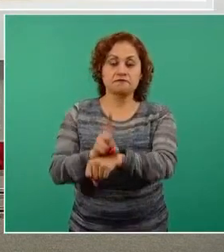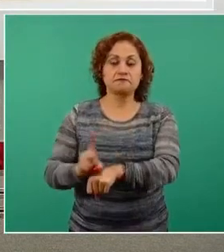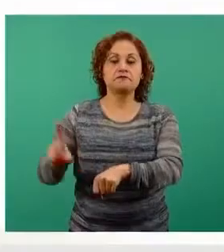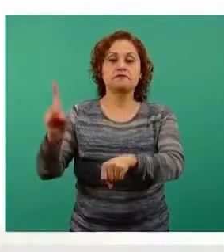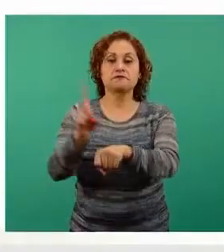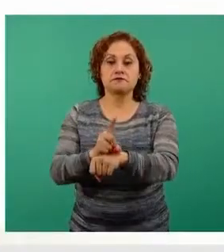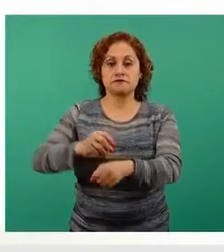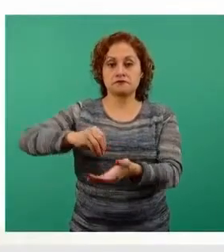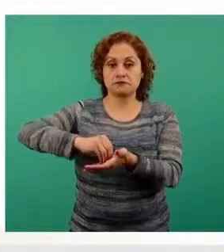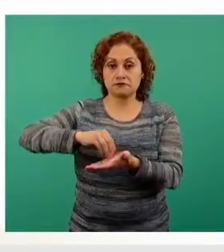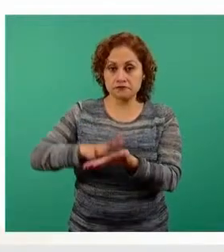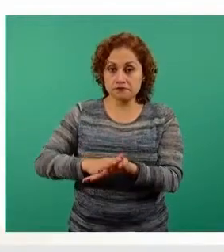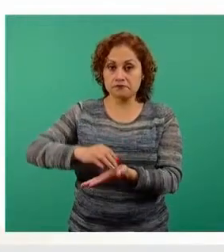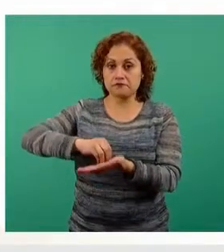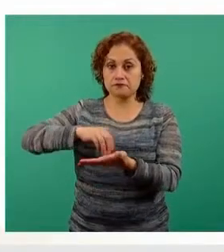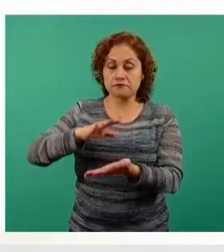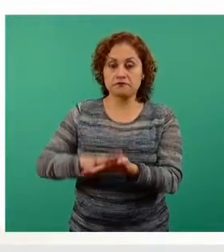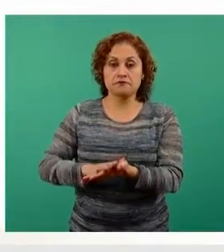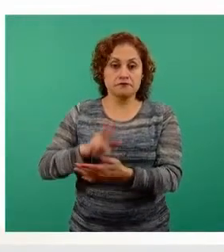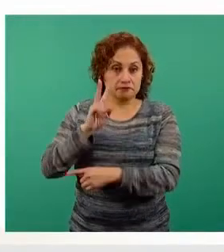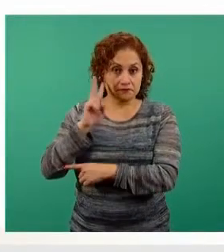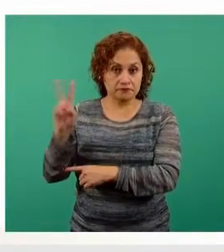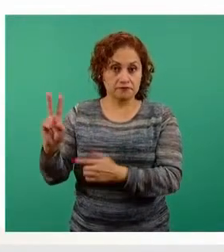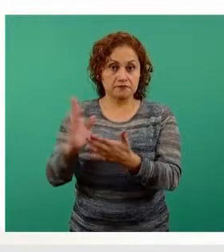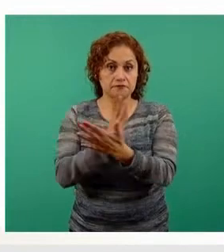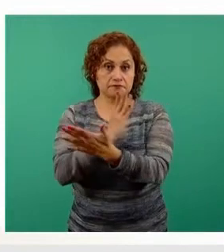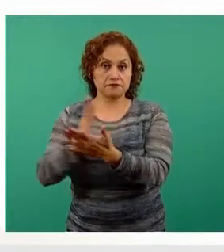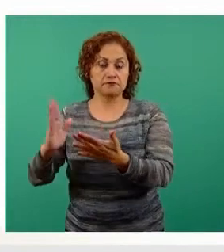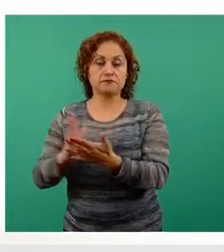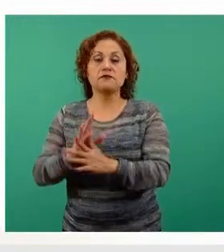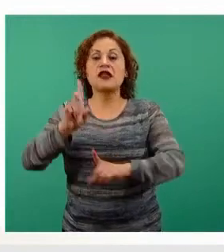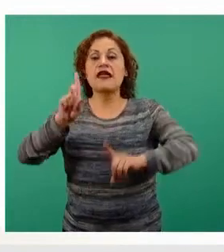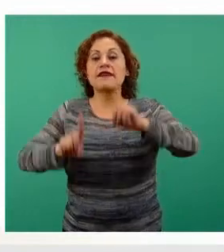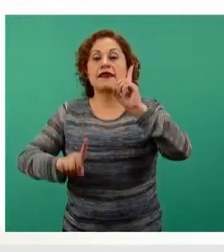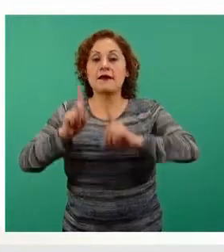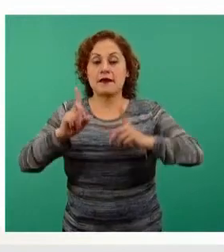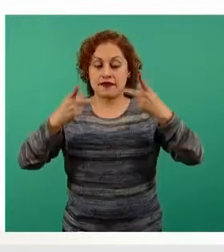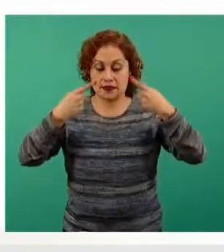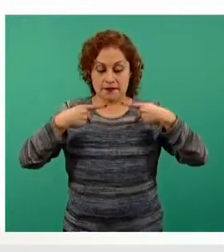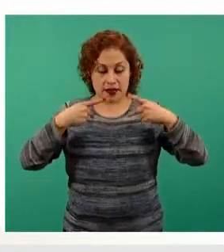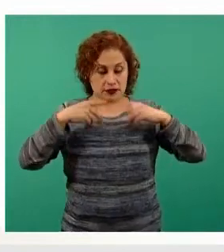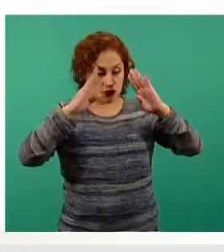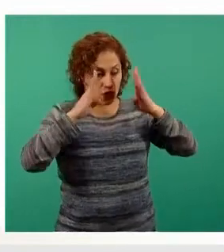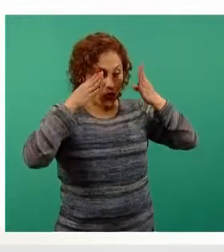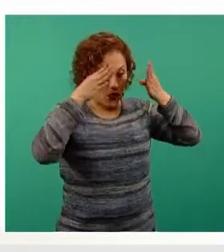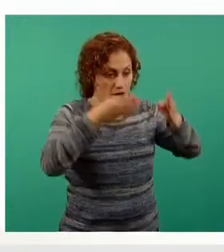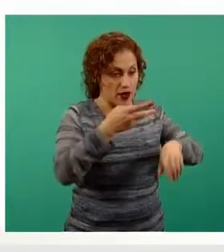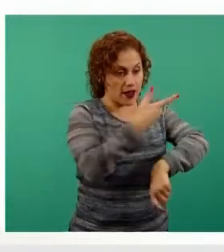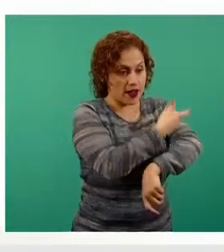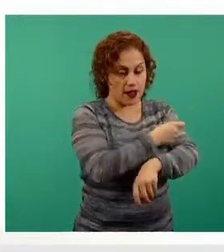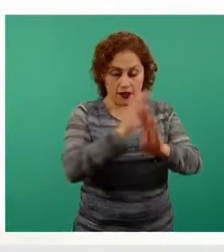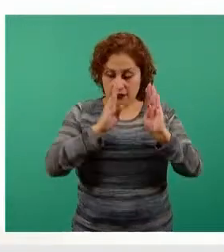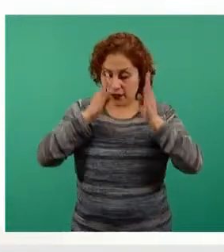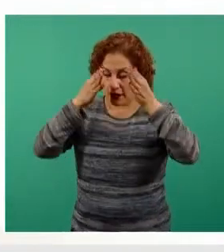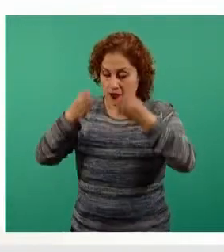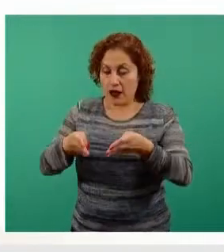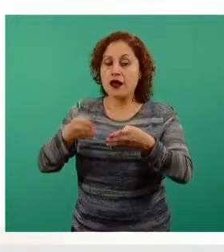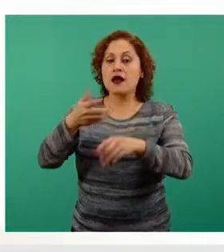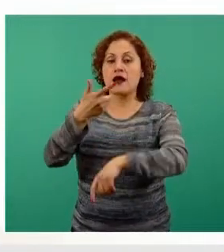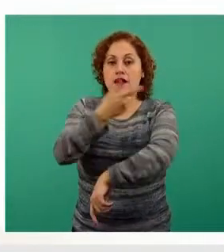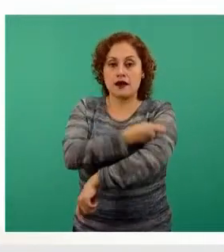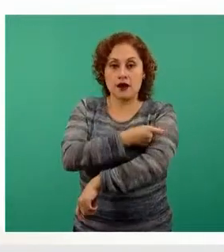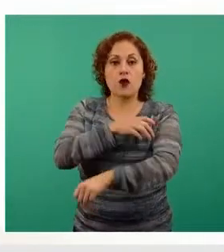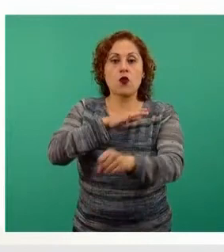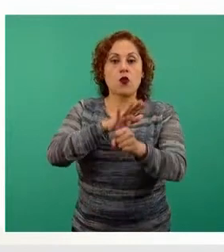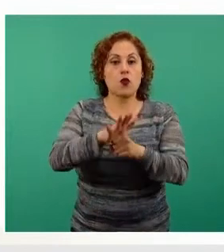pero distribuidas por los grupos poblacionales que hasta el momento han estado incluidos en esta